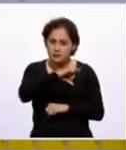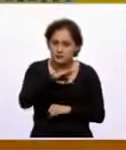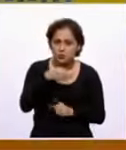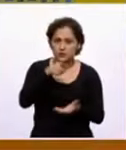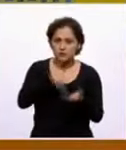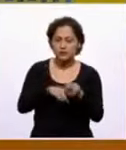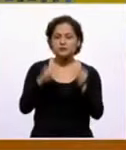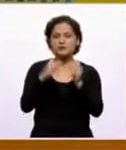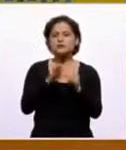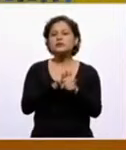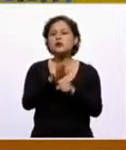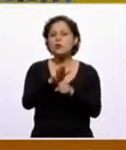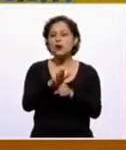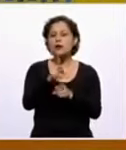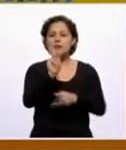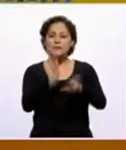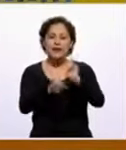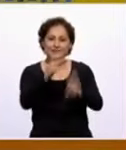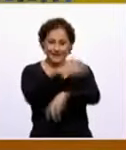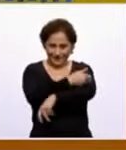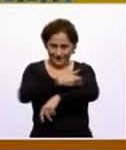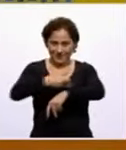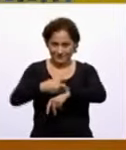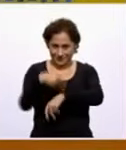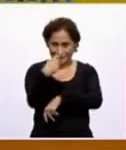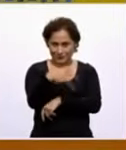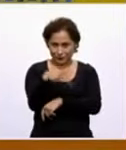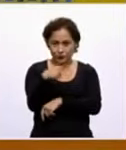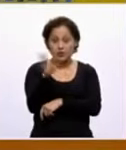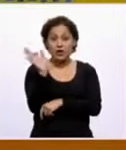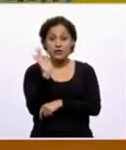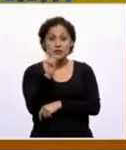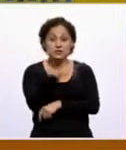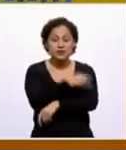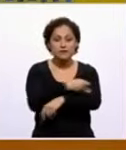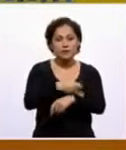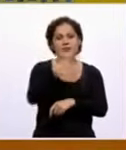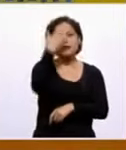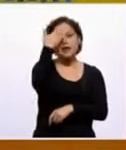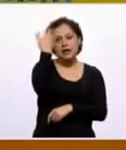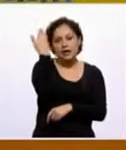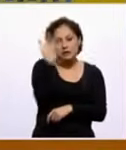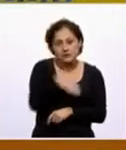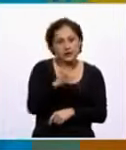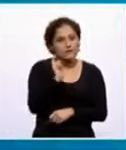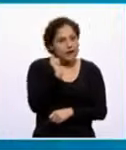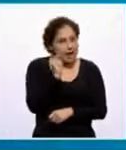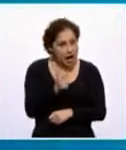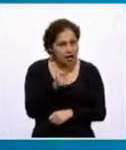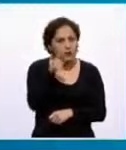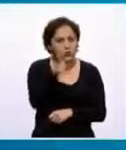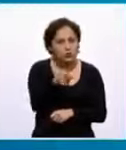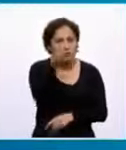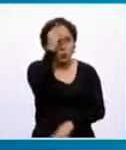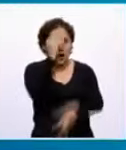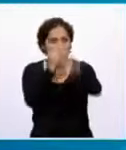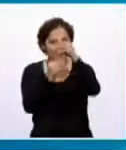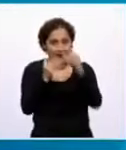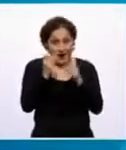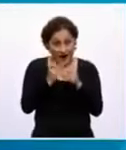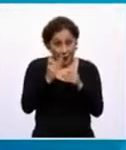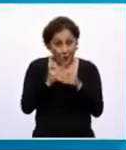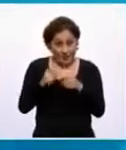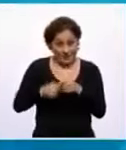familia. Tal vez ellos puedan enseñarte algunas cosas que no sabías y las aprendas durante este tiempo. En el libro de texto